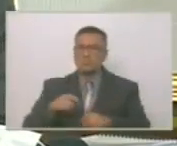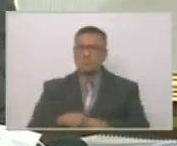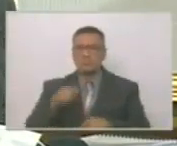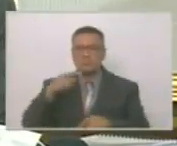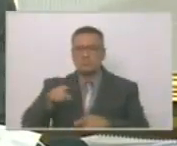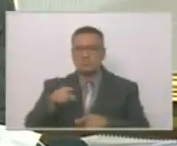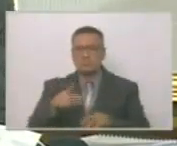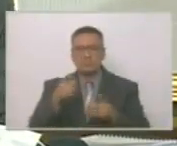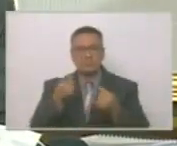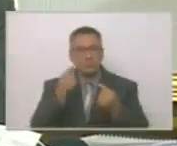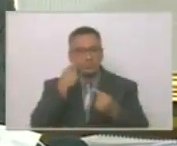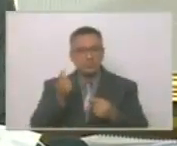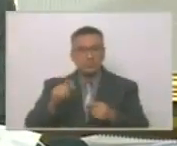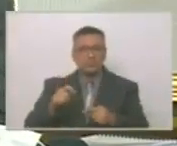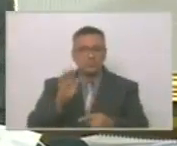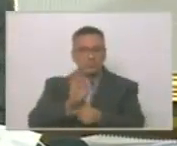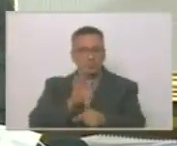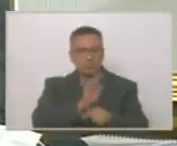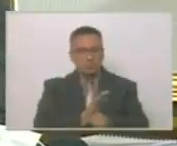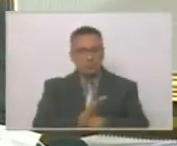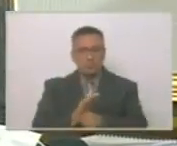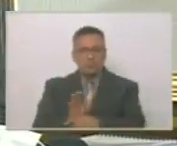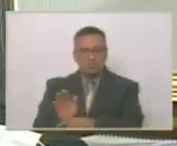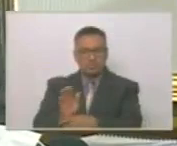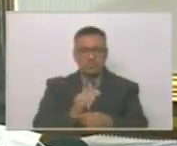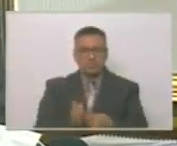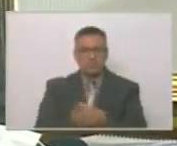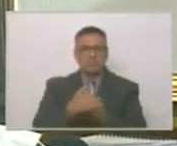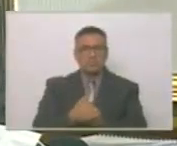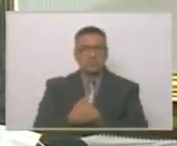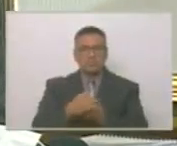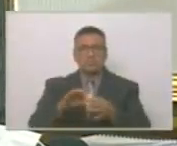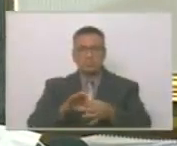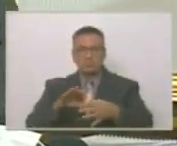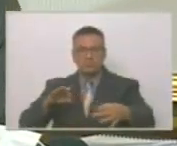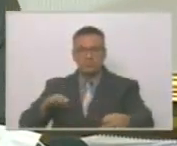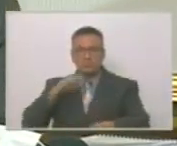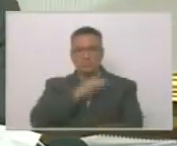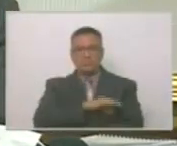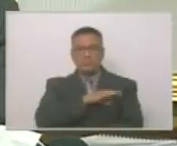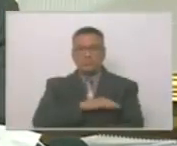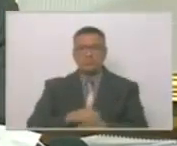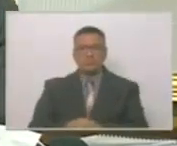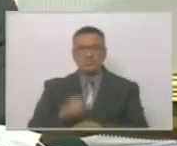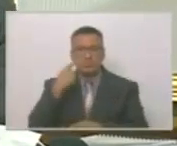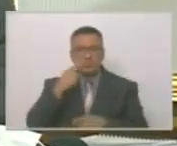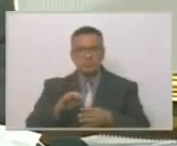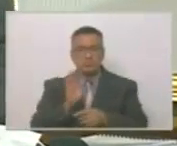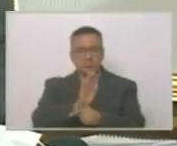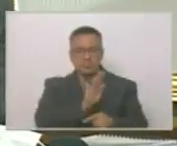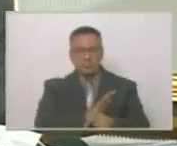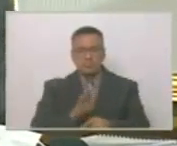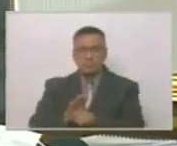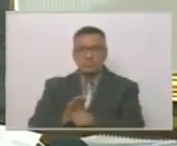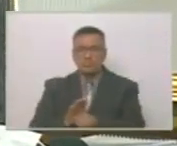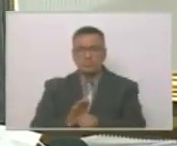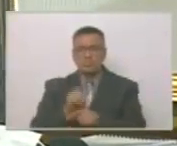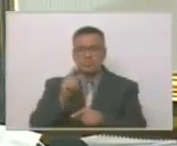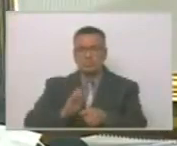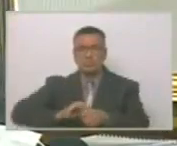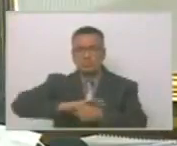ser mucho más cuidadosos en el resguardo de las medidas de distanciamiento social y en las medidas de prevención de la infección